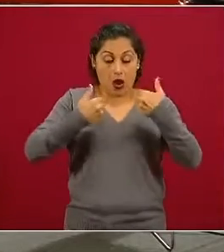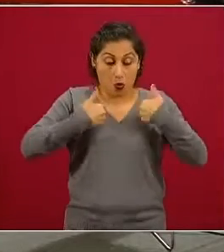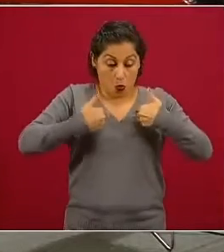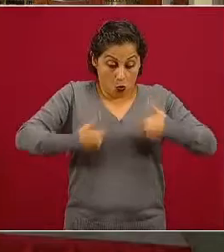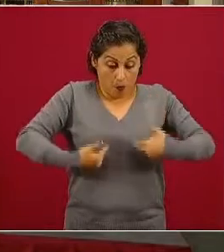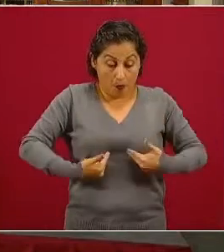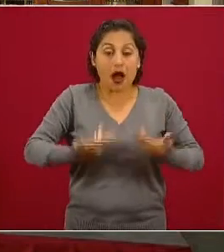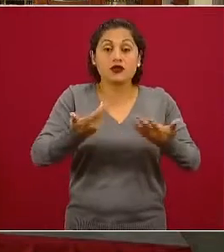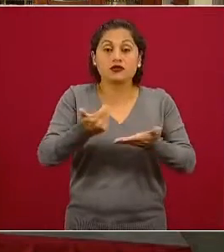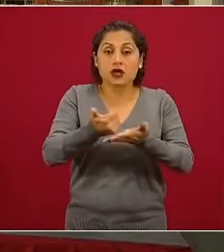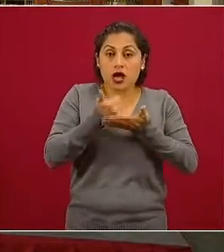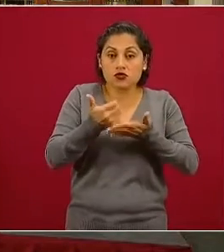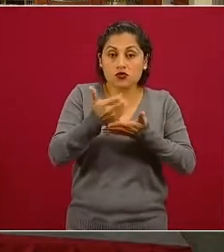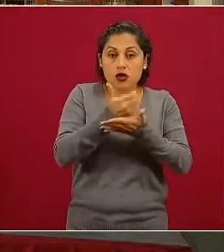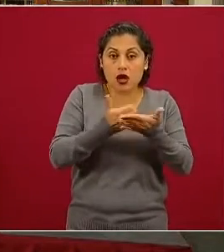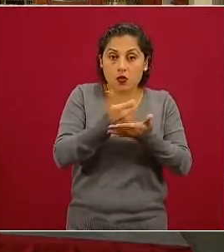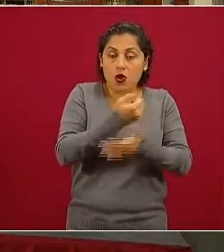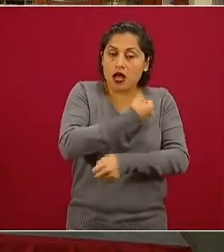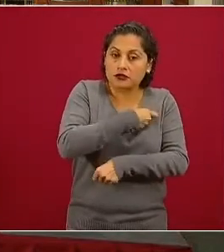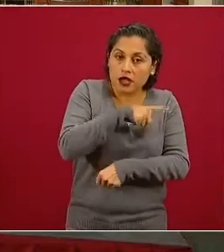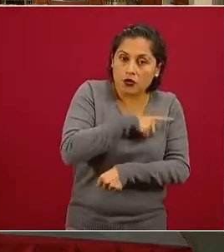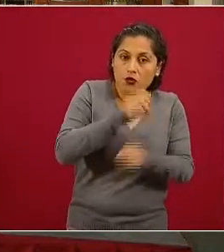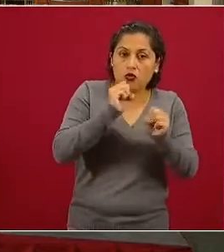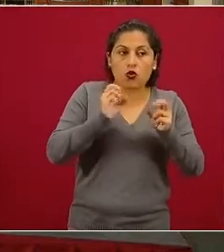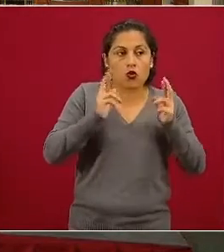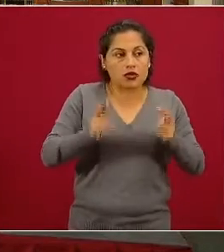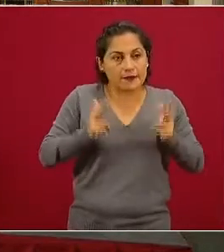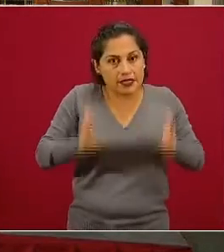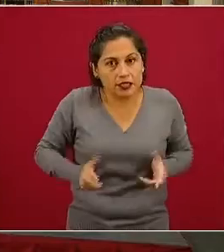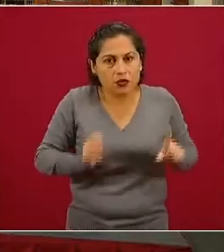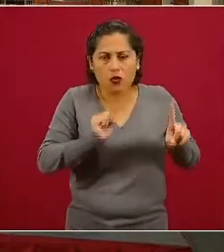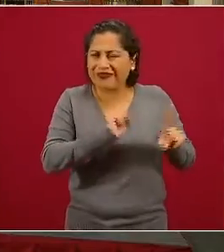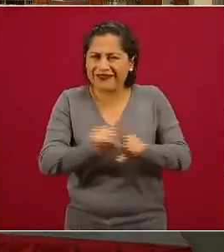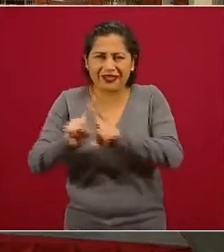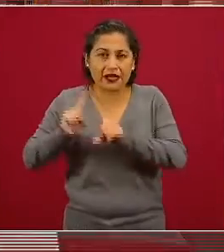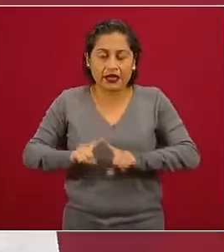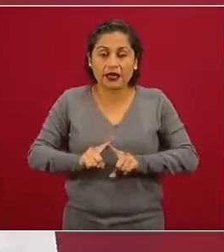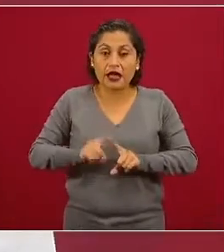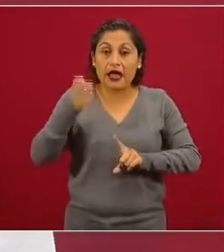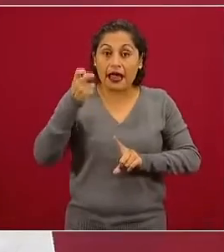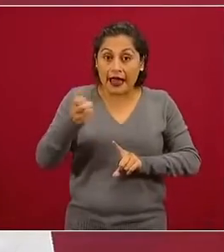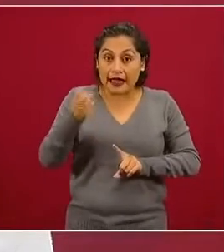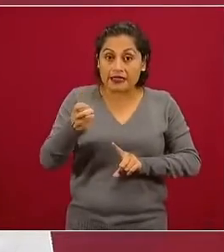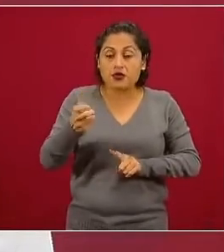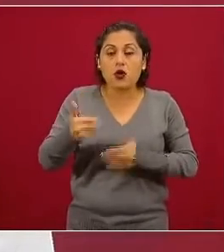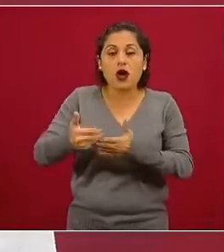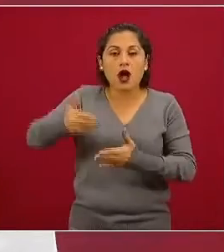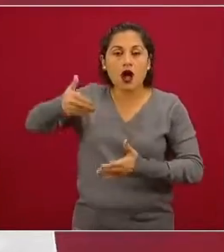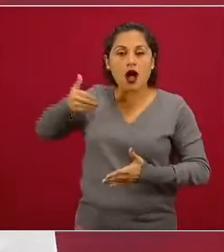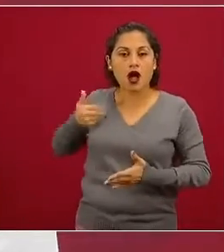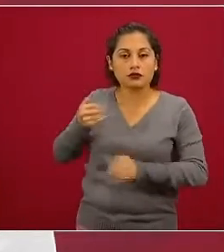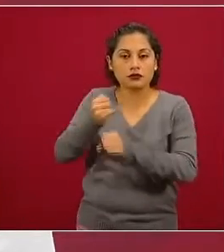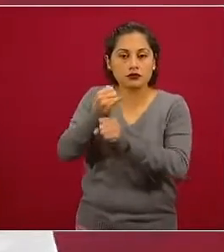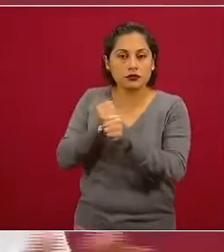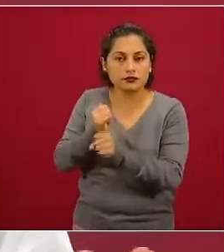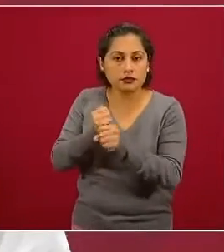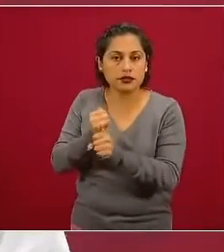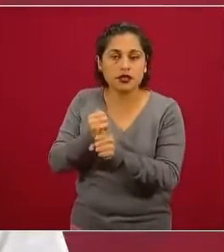podemos decir es lo siguiente: cuando existe un producto, un procedimiento, un insumo,